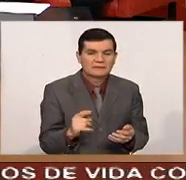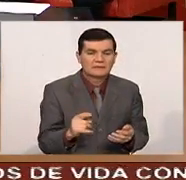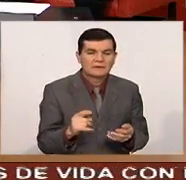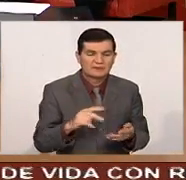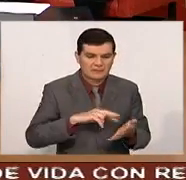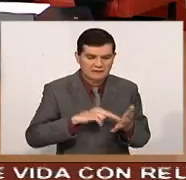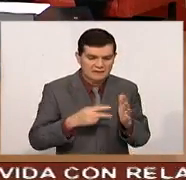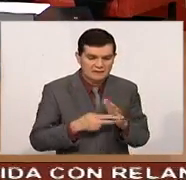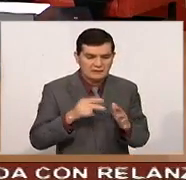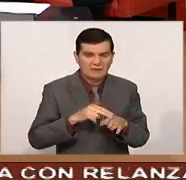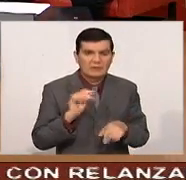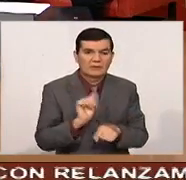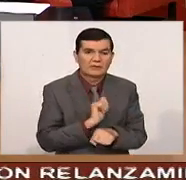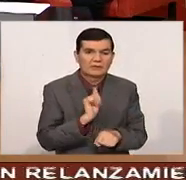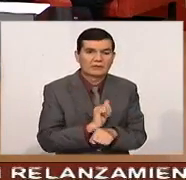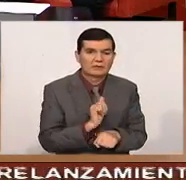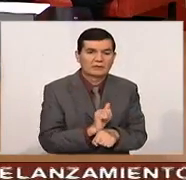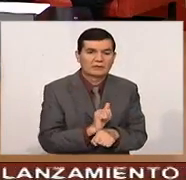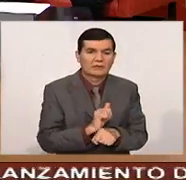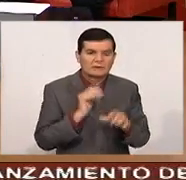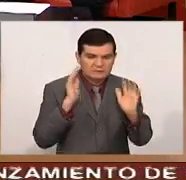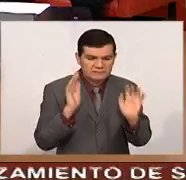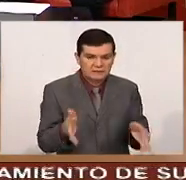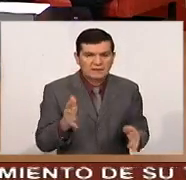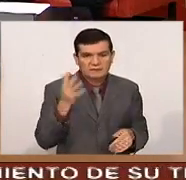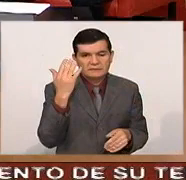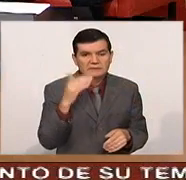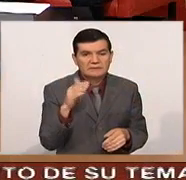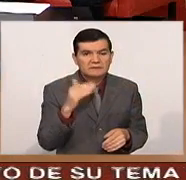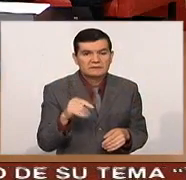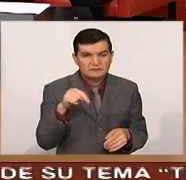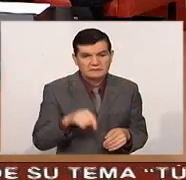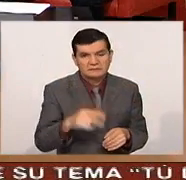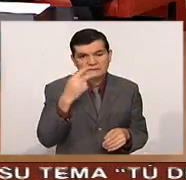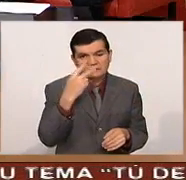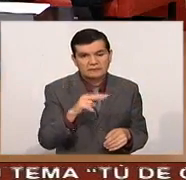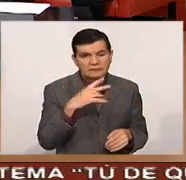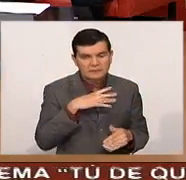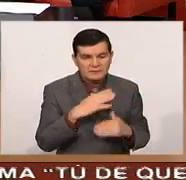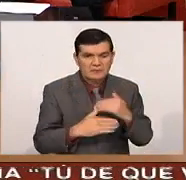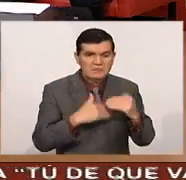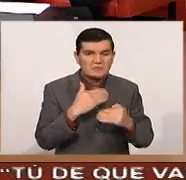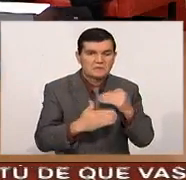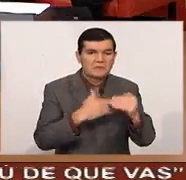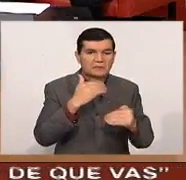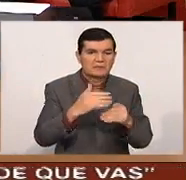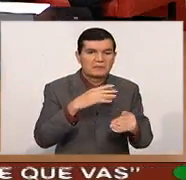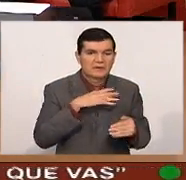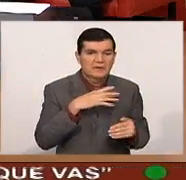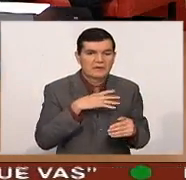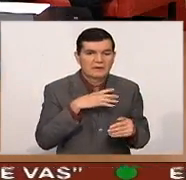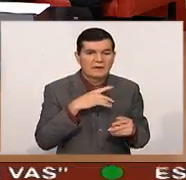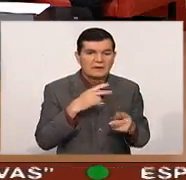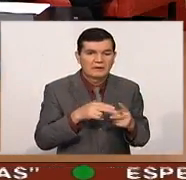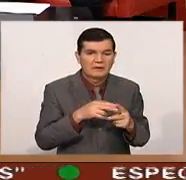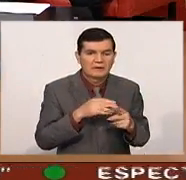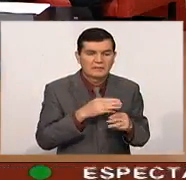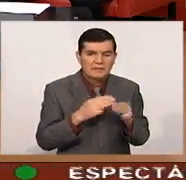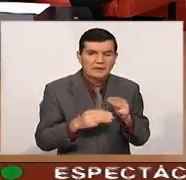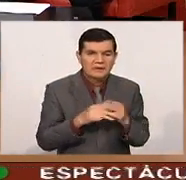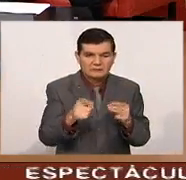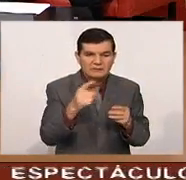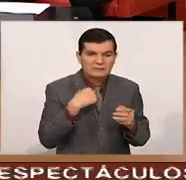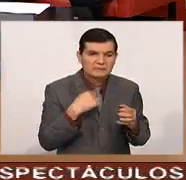ingeniería automotriz, aunque ya dijimos que pues, México está despuntando y es un líder en la materia, pero háblenos